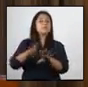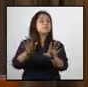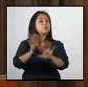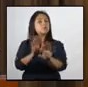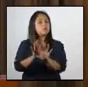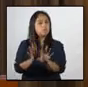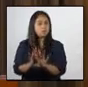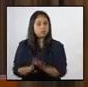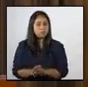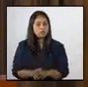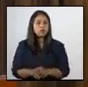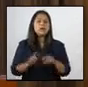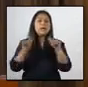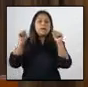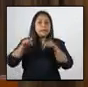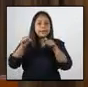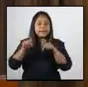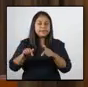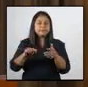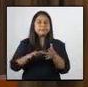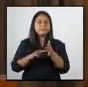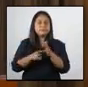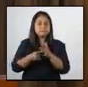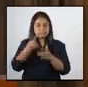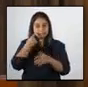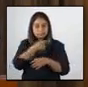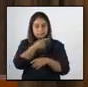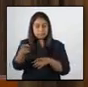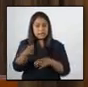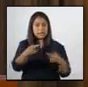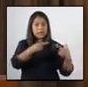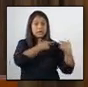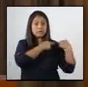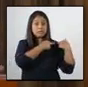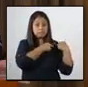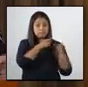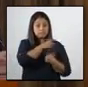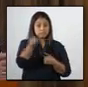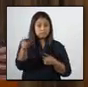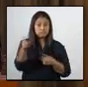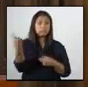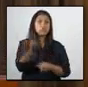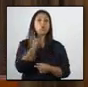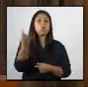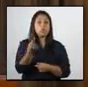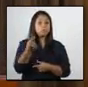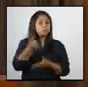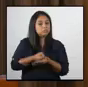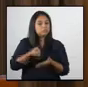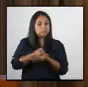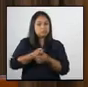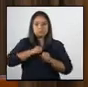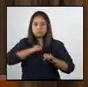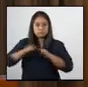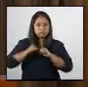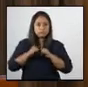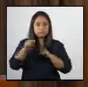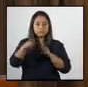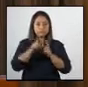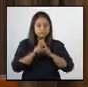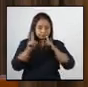no no esto será como consecuencia de que la responsabilidad con la que todos hemos actuado en cuanto al